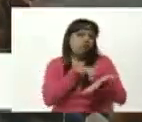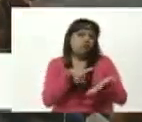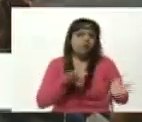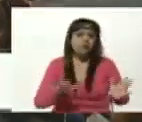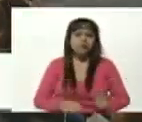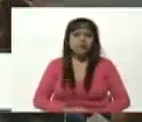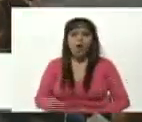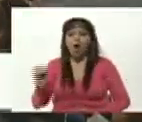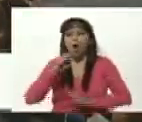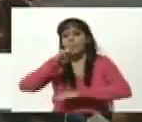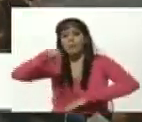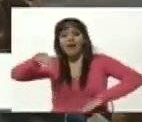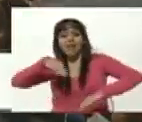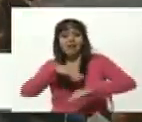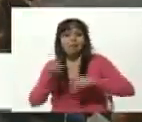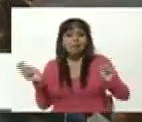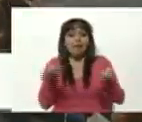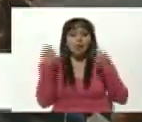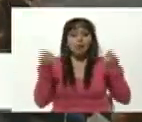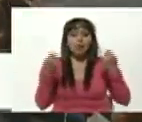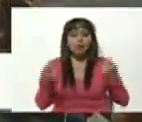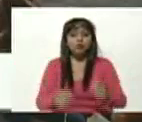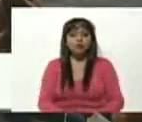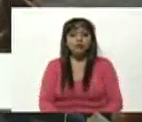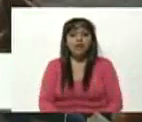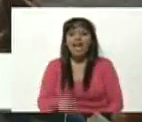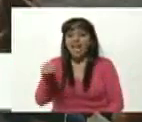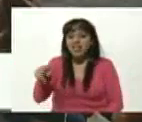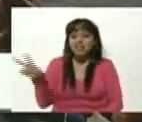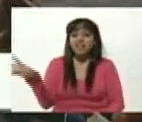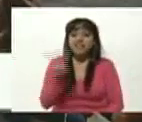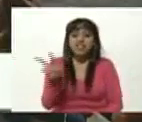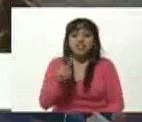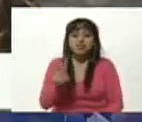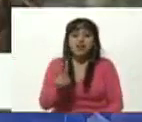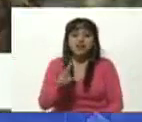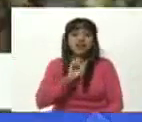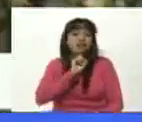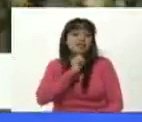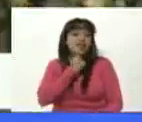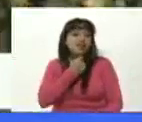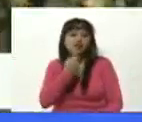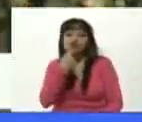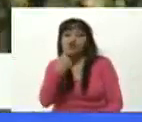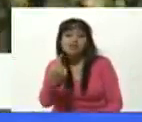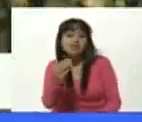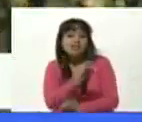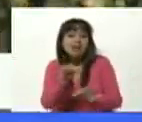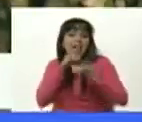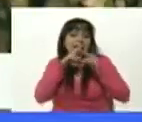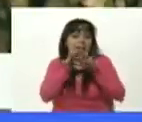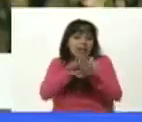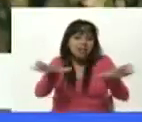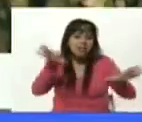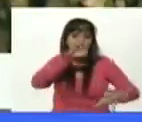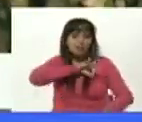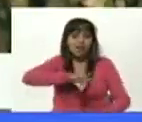en Miami Herald. Esta es la Venezuela que no aparece en las redes sociales